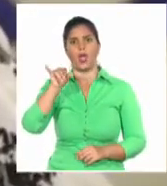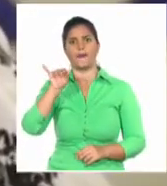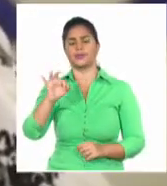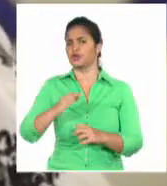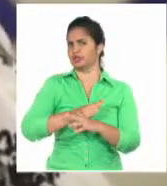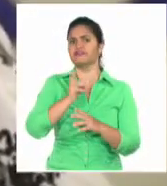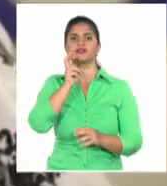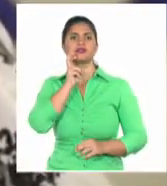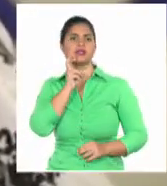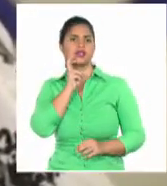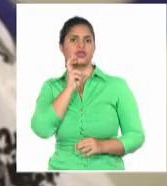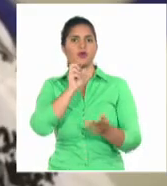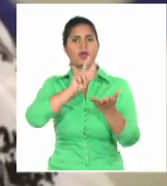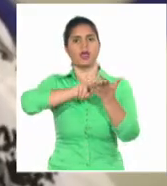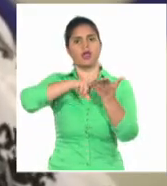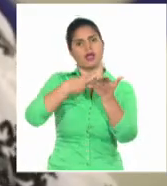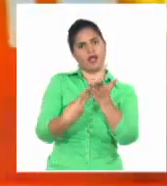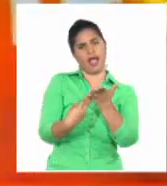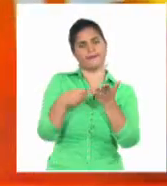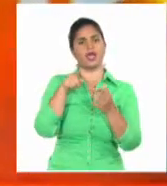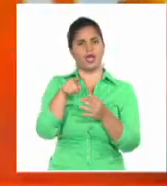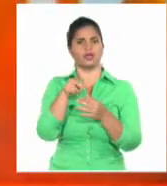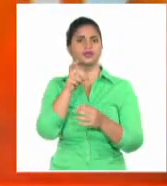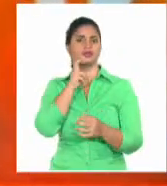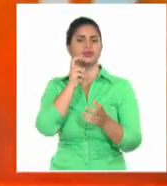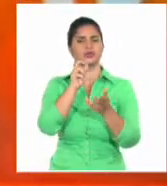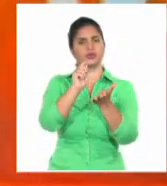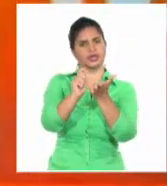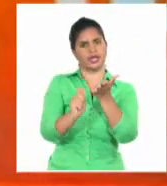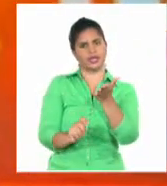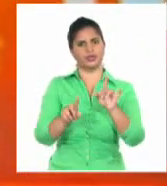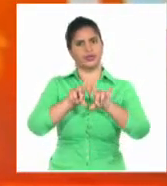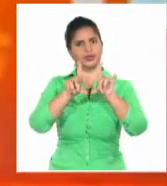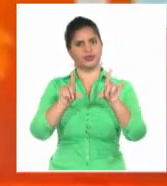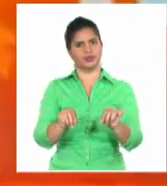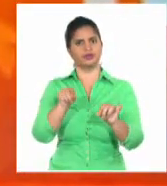Oro de Smerdevo que acaba de obtener. Jenny Fleites, Canal Cubano de Noticias.